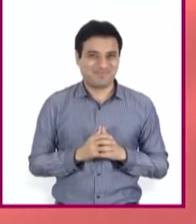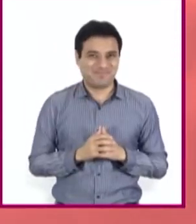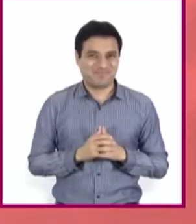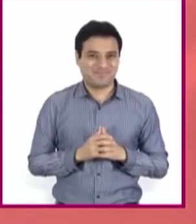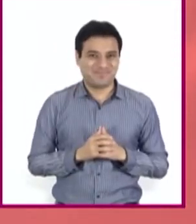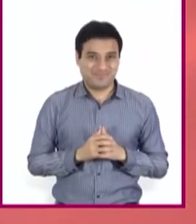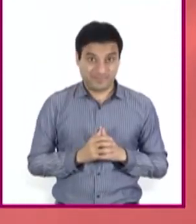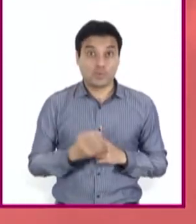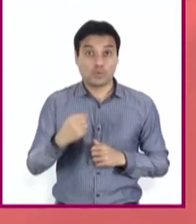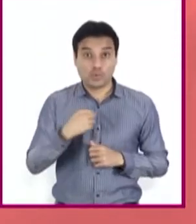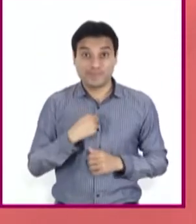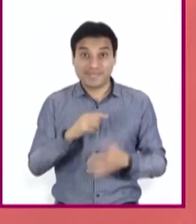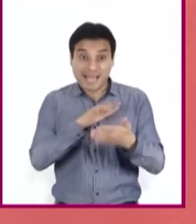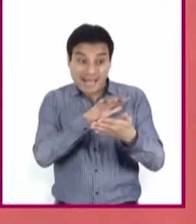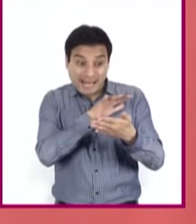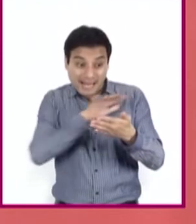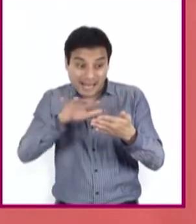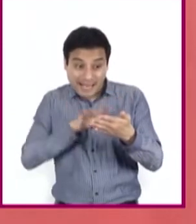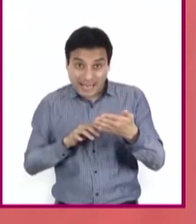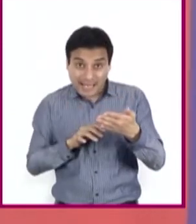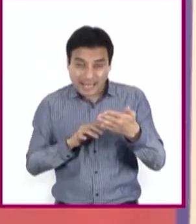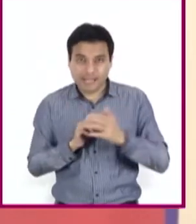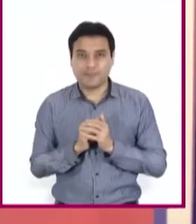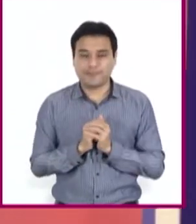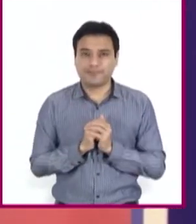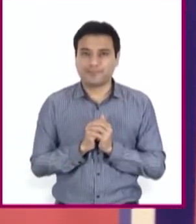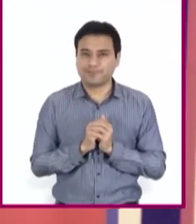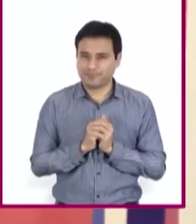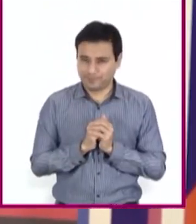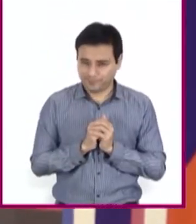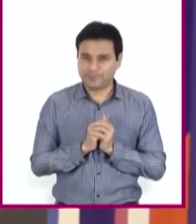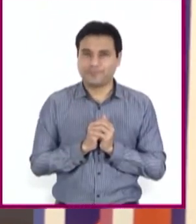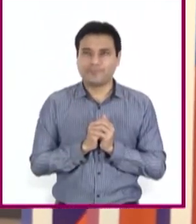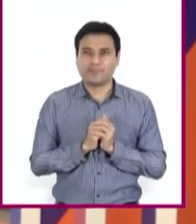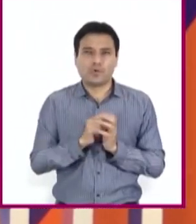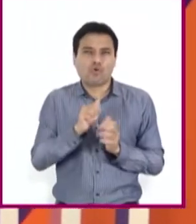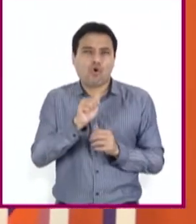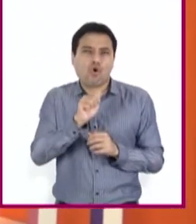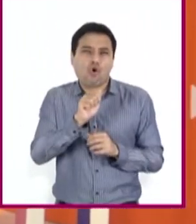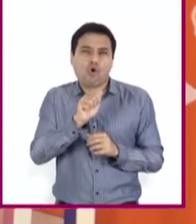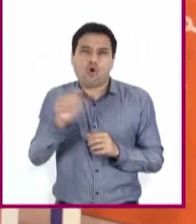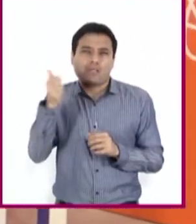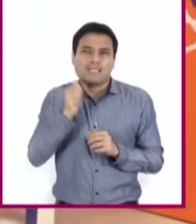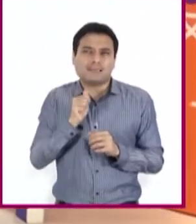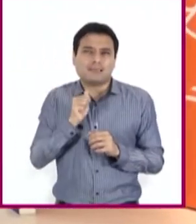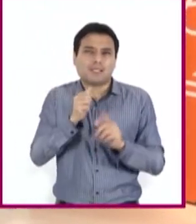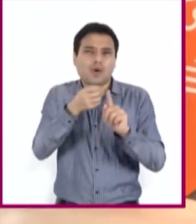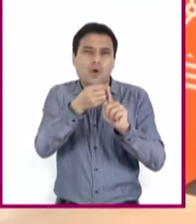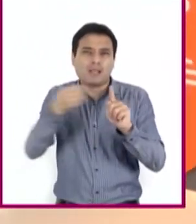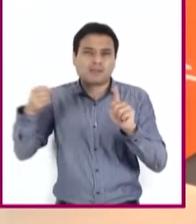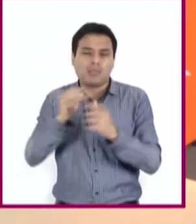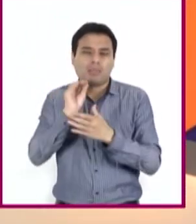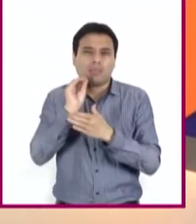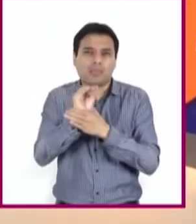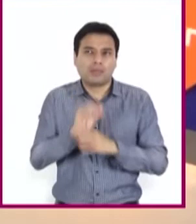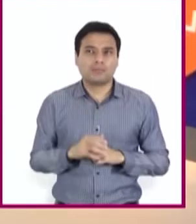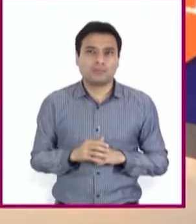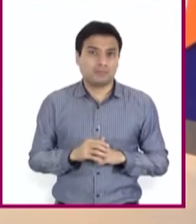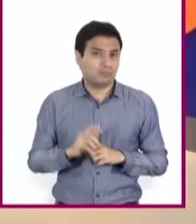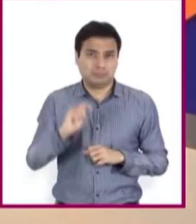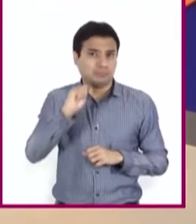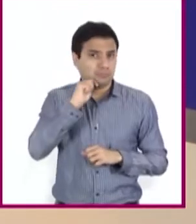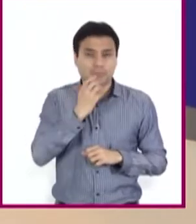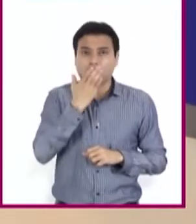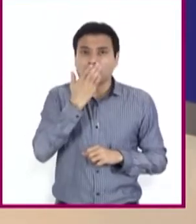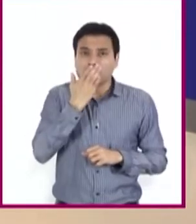momento en que leí esta idea primaria, sin tomar en cuenta las demás oraciones, tuvo sentido porque es autónoma,